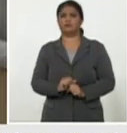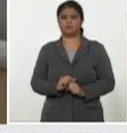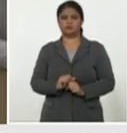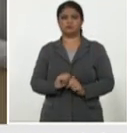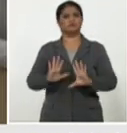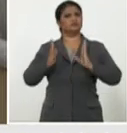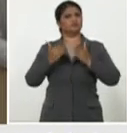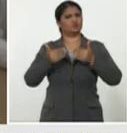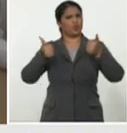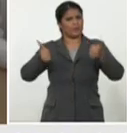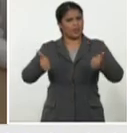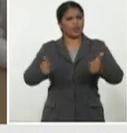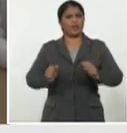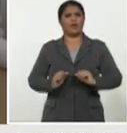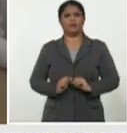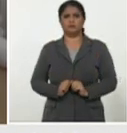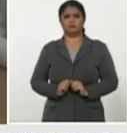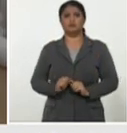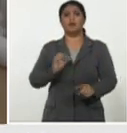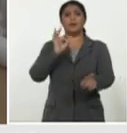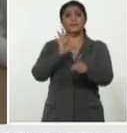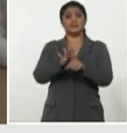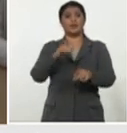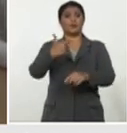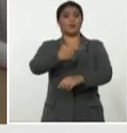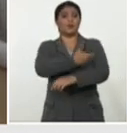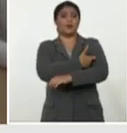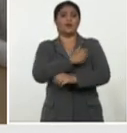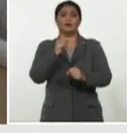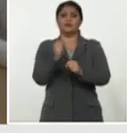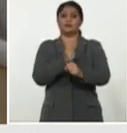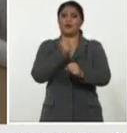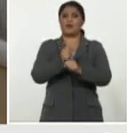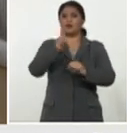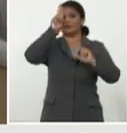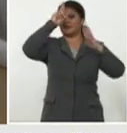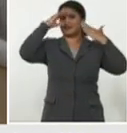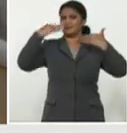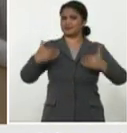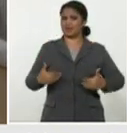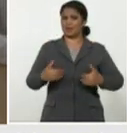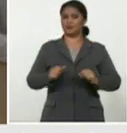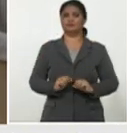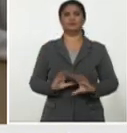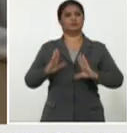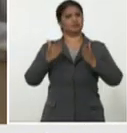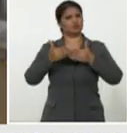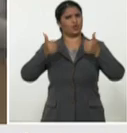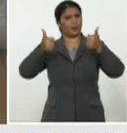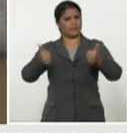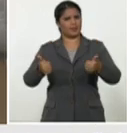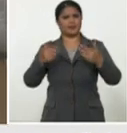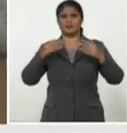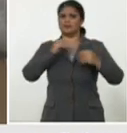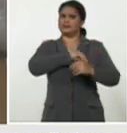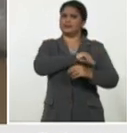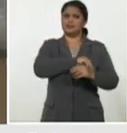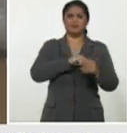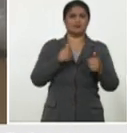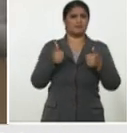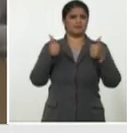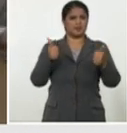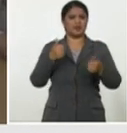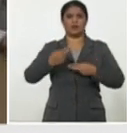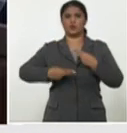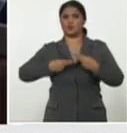con los trabajadores de salud, que son los que se encuentran en la primera línea de defensa contra la COVID. Esto lo hemos hecho de